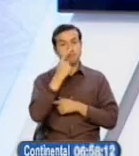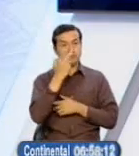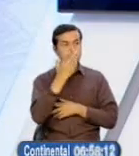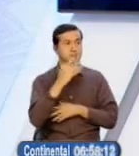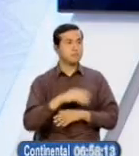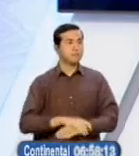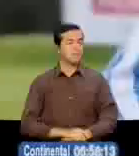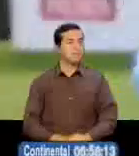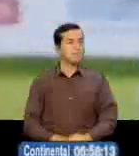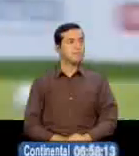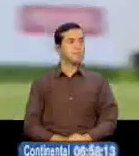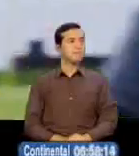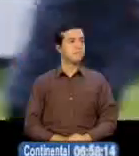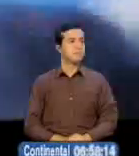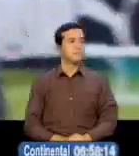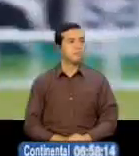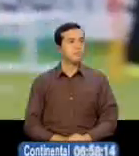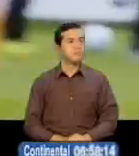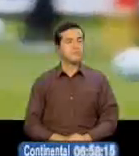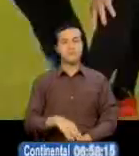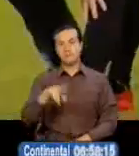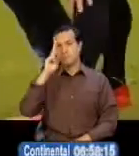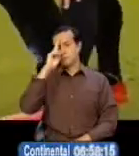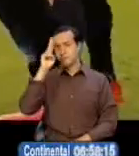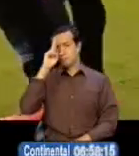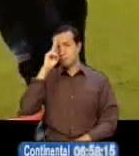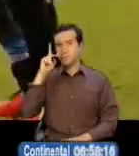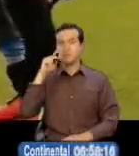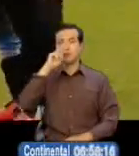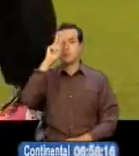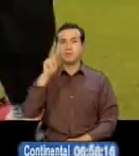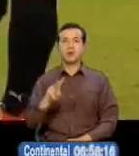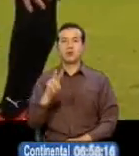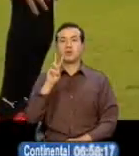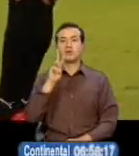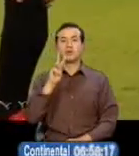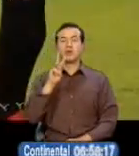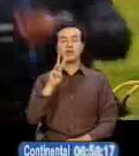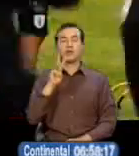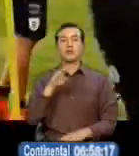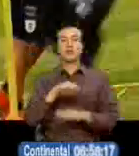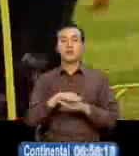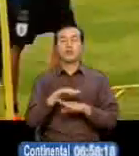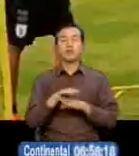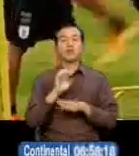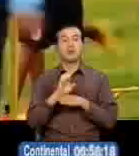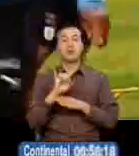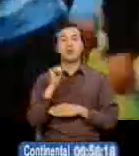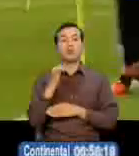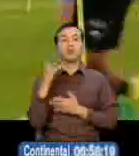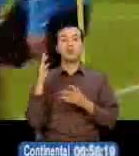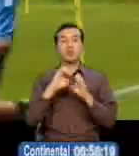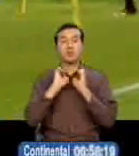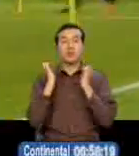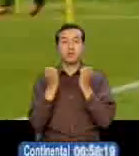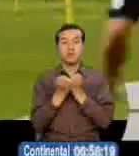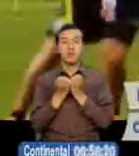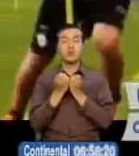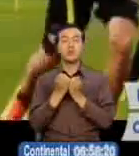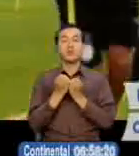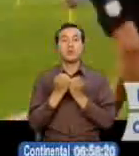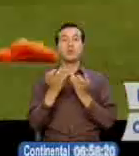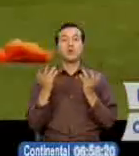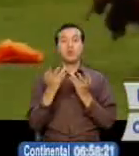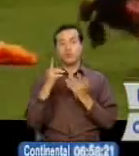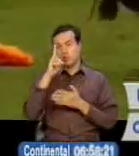Uruguay enfrentará a Venezuela desde las 18 horas de Ecuador. este jueves en el Estadio Centenario de Montevideo por